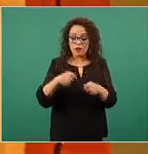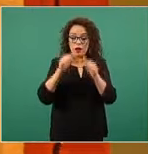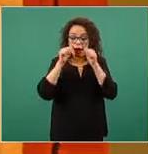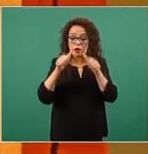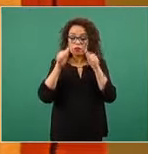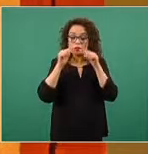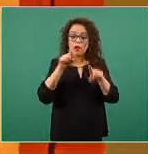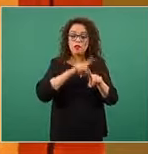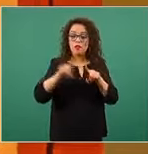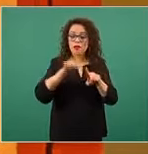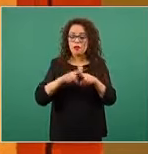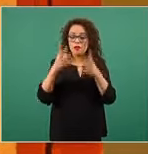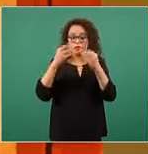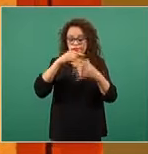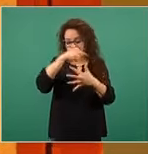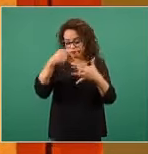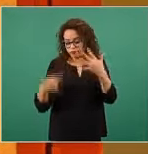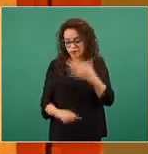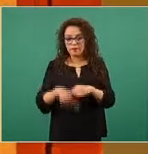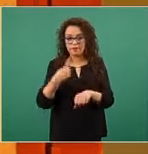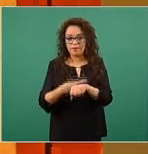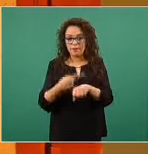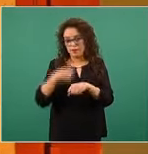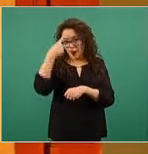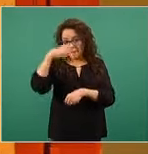enfermedades, a múltiples situaciones de prevención.